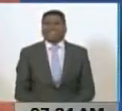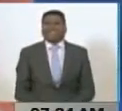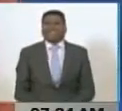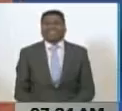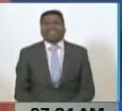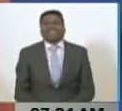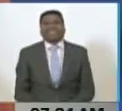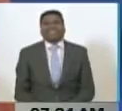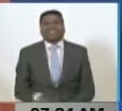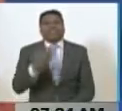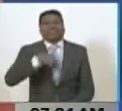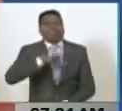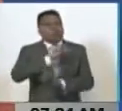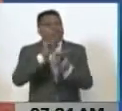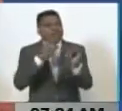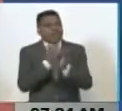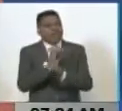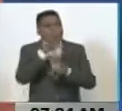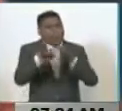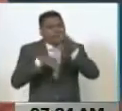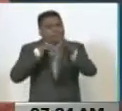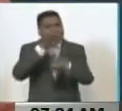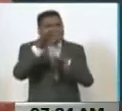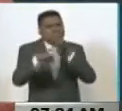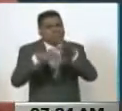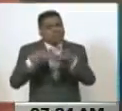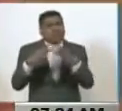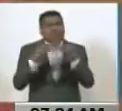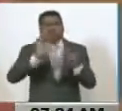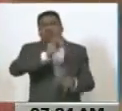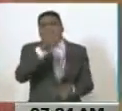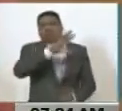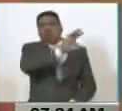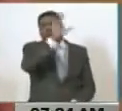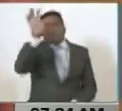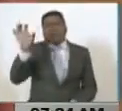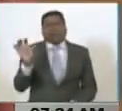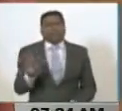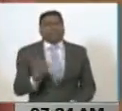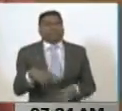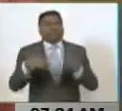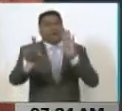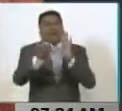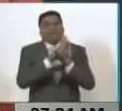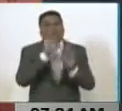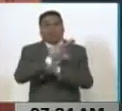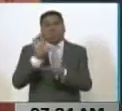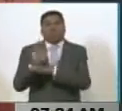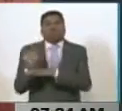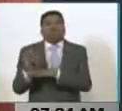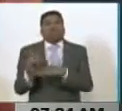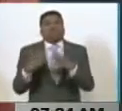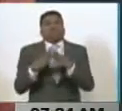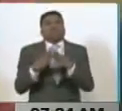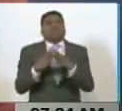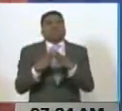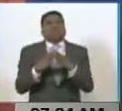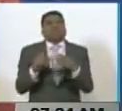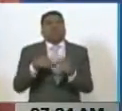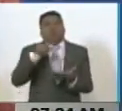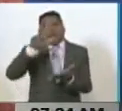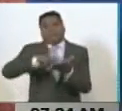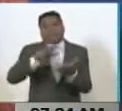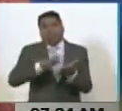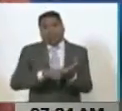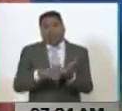términos internacionales, un paso más adelante que muchísimos países. Contamos con una ley de protección de la fauna doméstica libre en cautiverio, que fue aprobada por